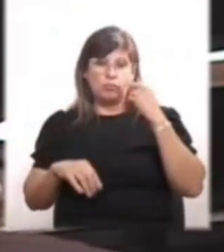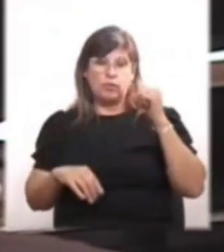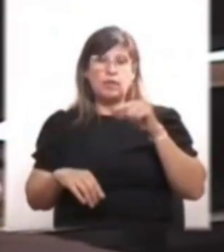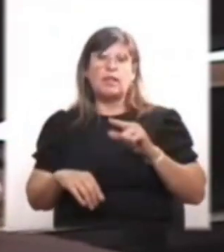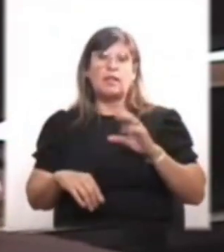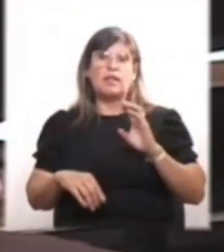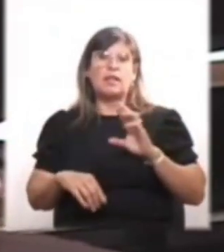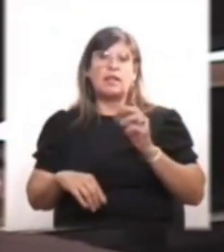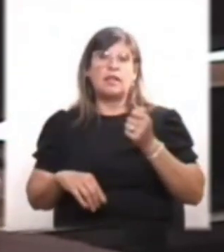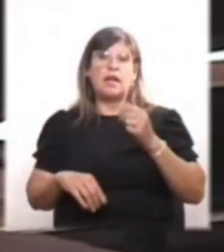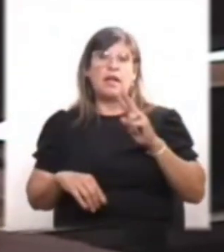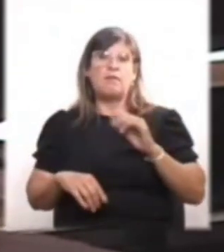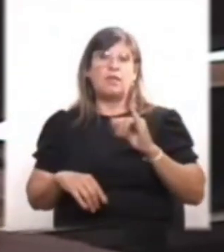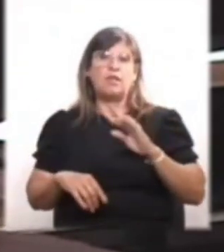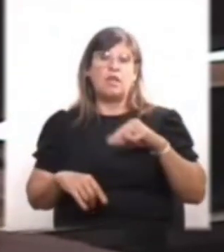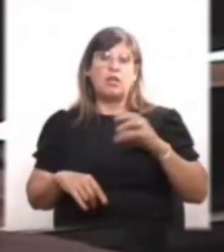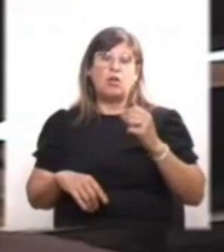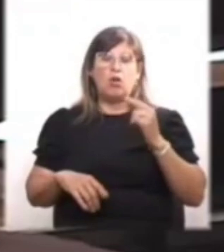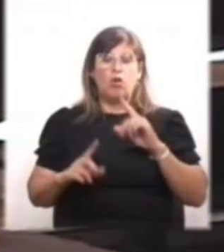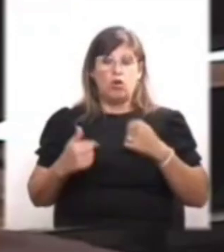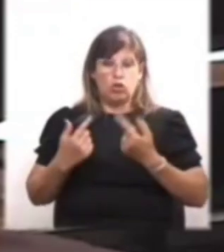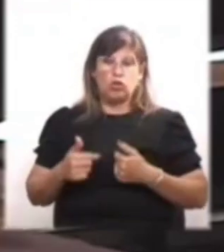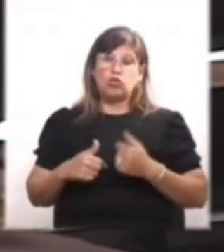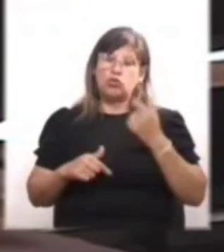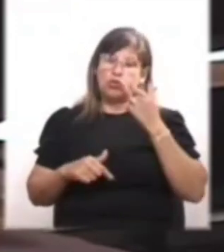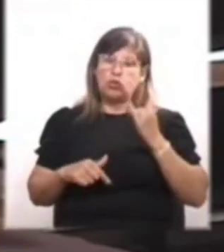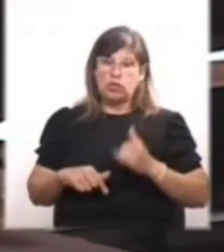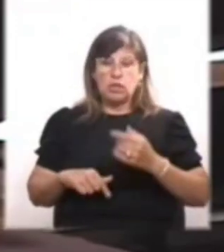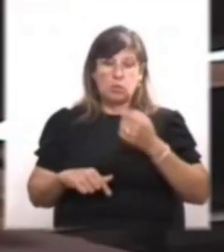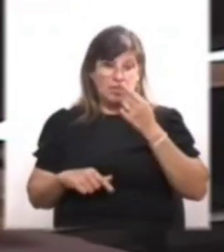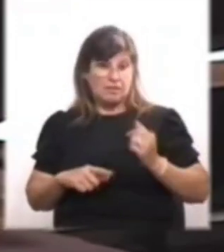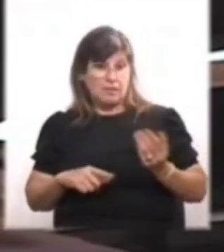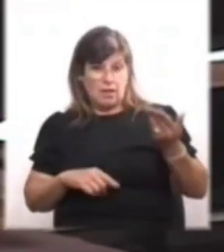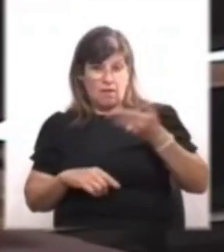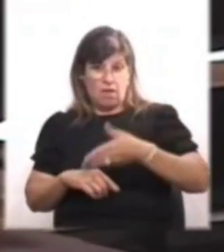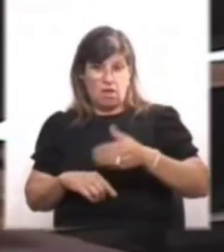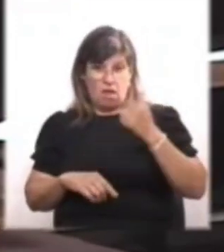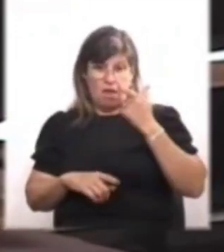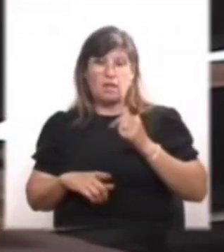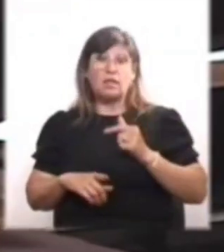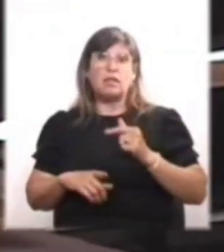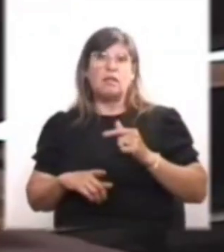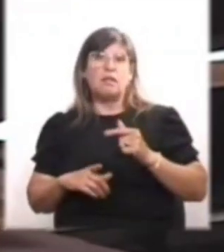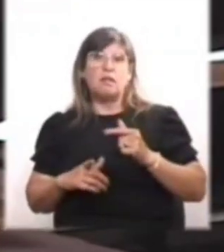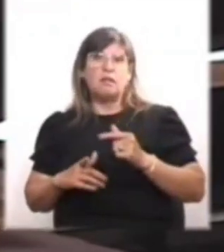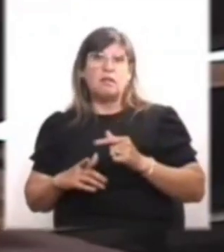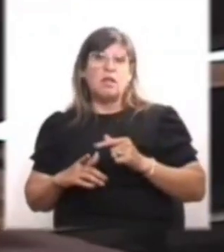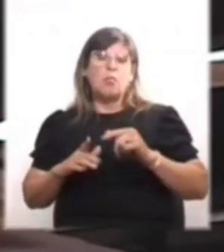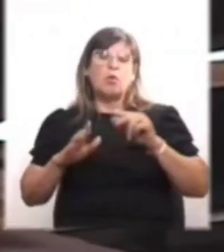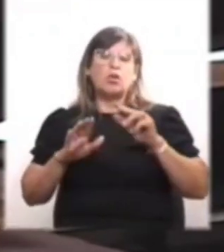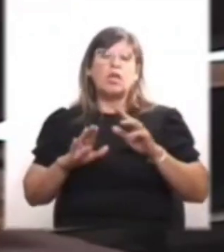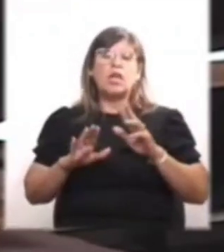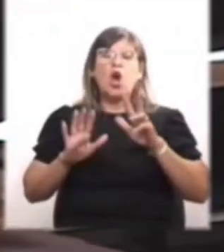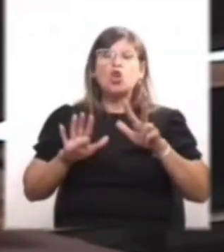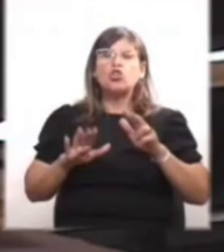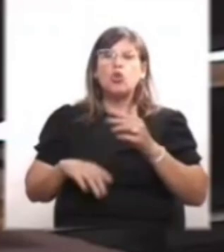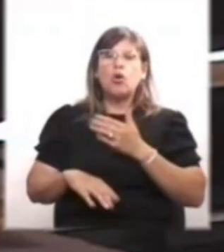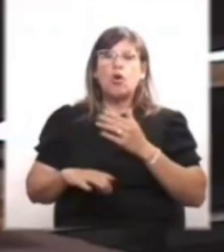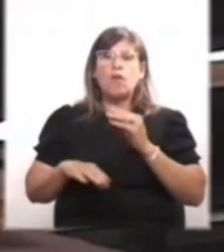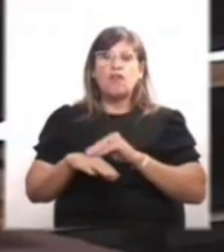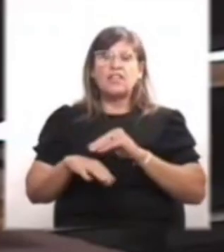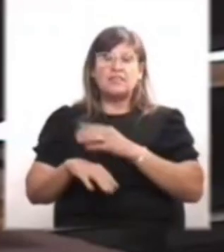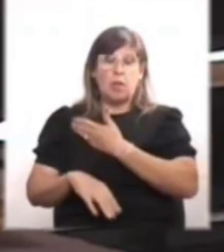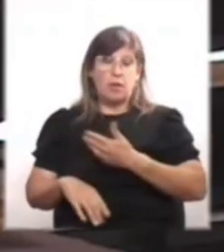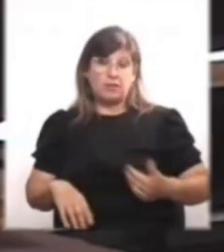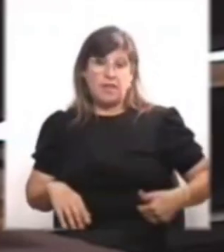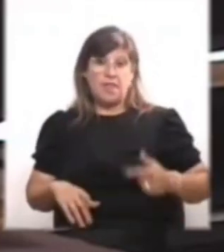Cravino, que nosotros teníamos interés en su comparecencia porque durante 8 presidencias